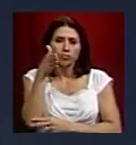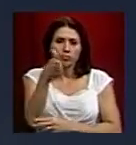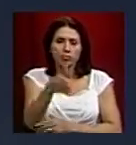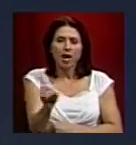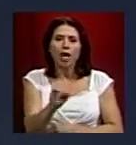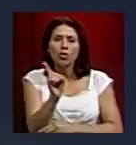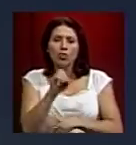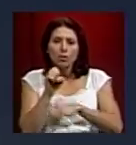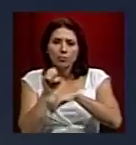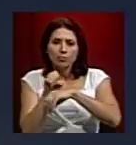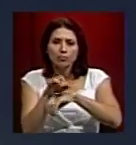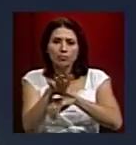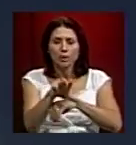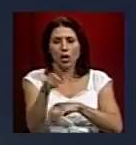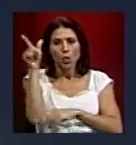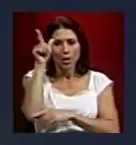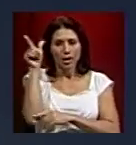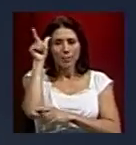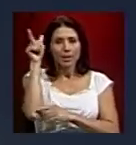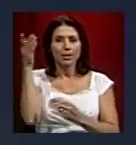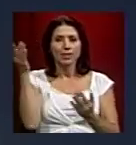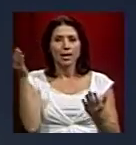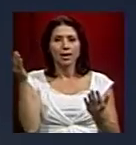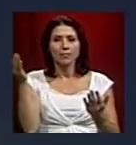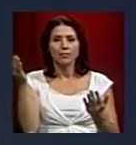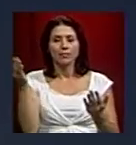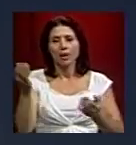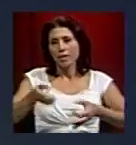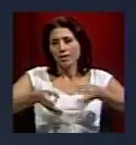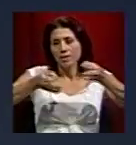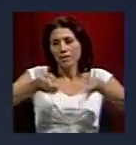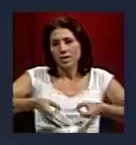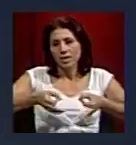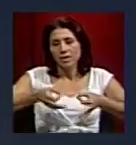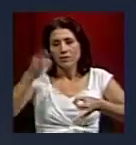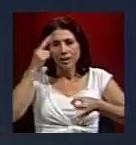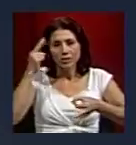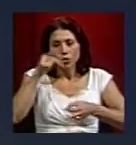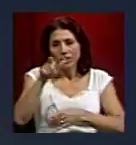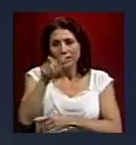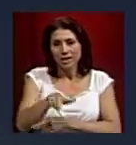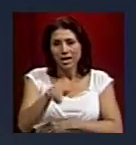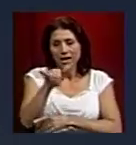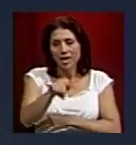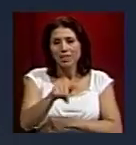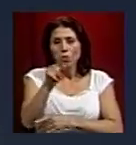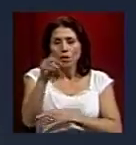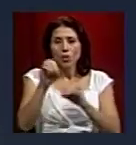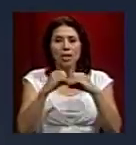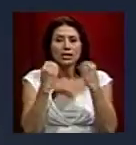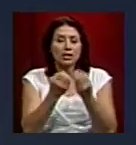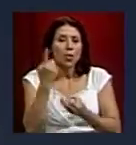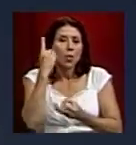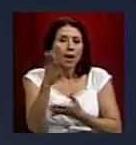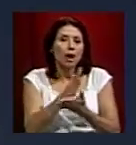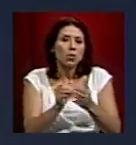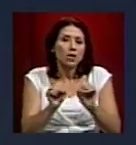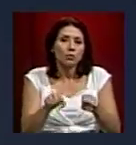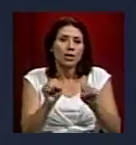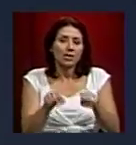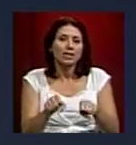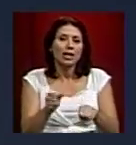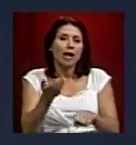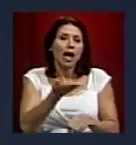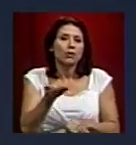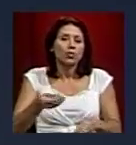vamos a orientarnos. Lógicamente, definida la razón de ser de la organización, que para algunas podría ser